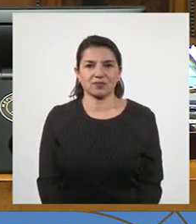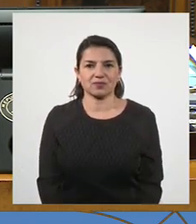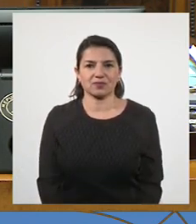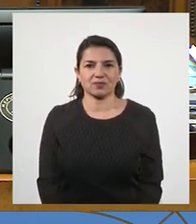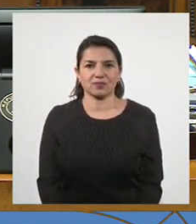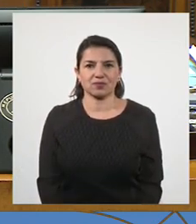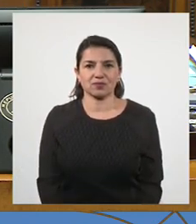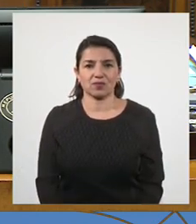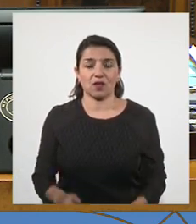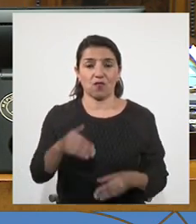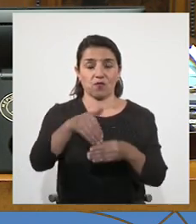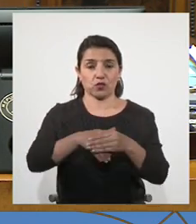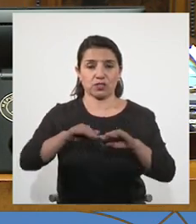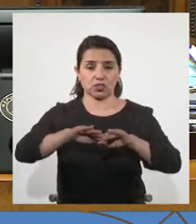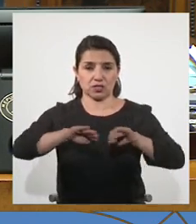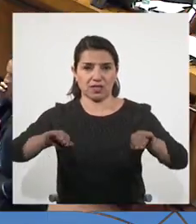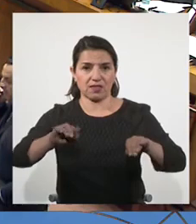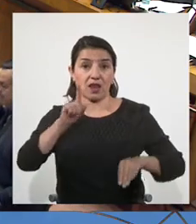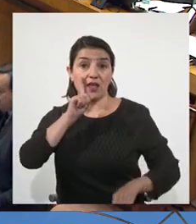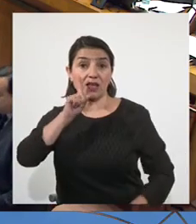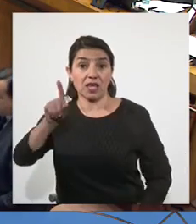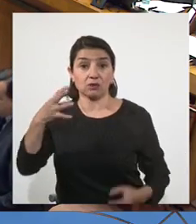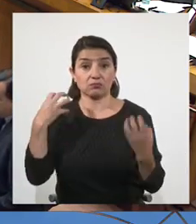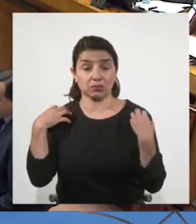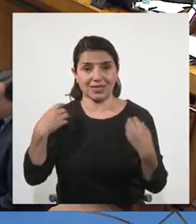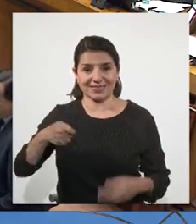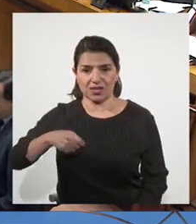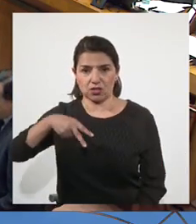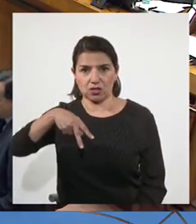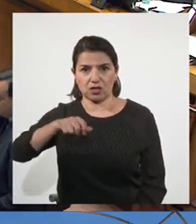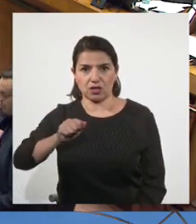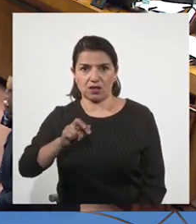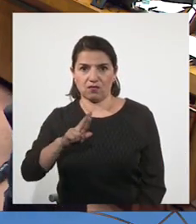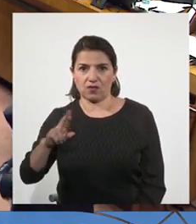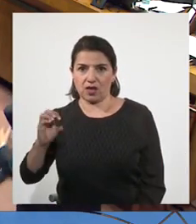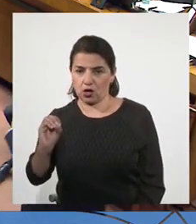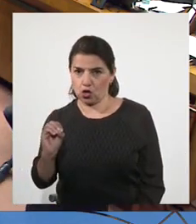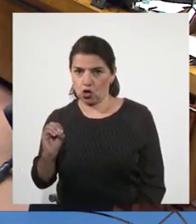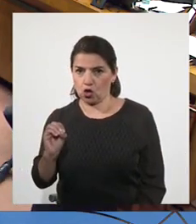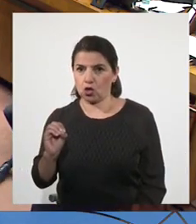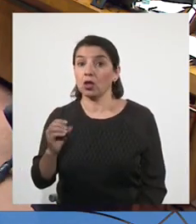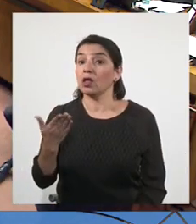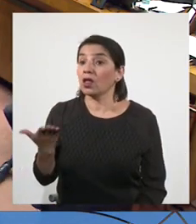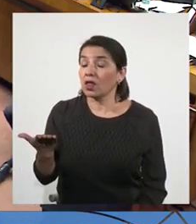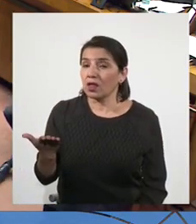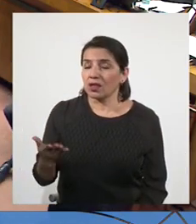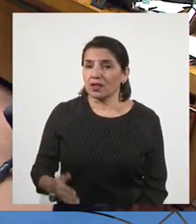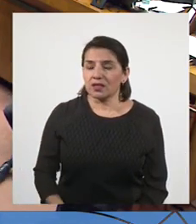Votación separada del senador Navarro. Senador Navarro, indicación suya.